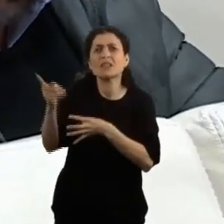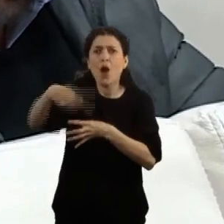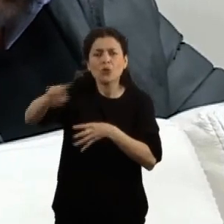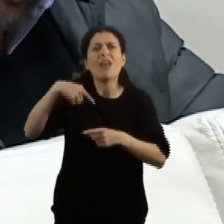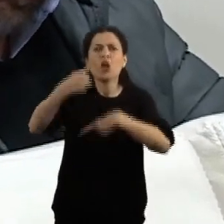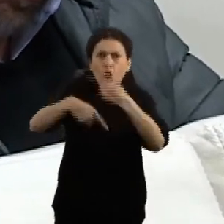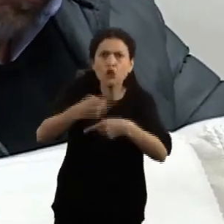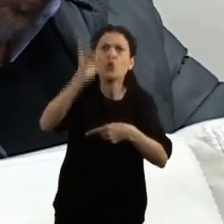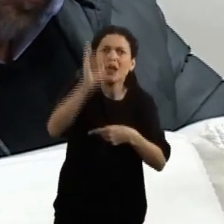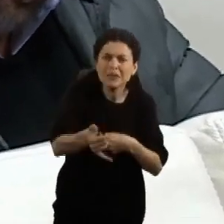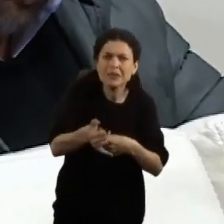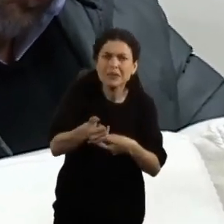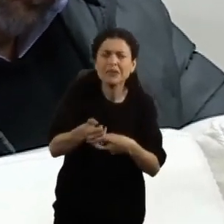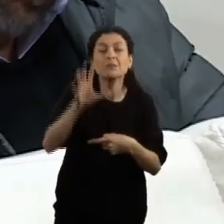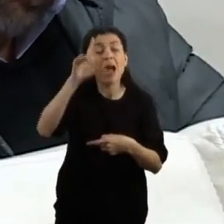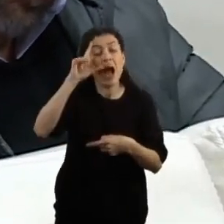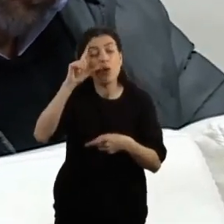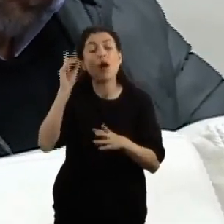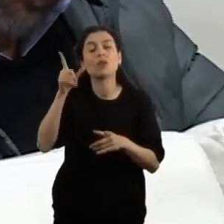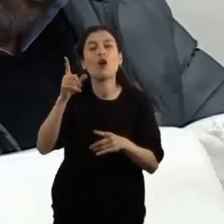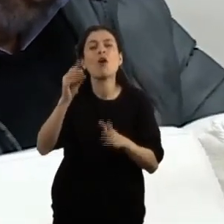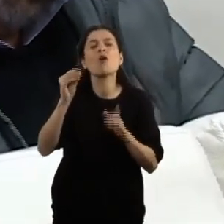los proyectos. Recuerdo, además, te agrego, durante la época de